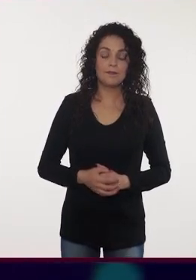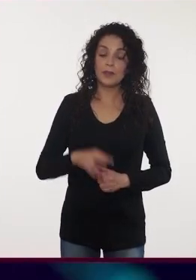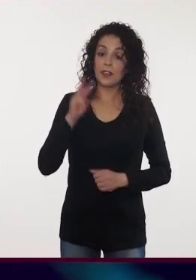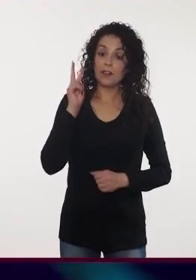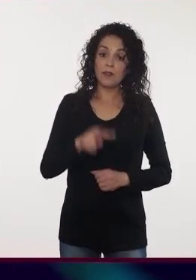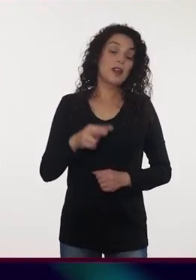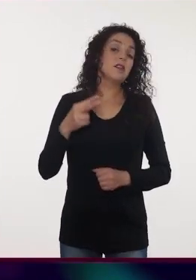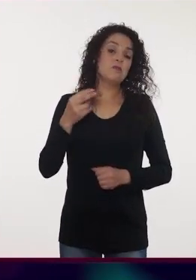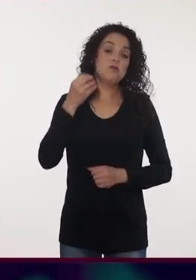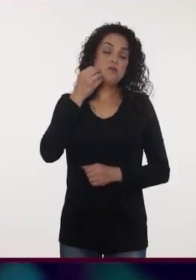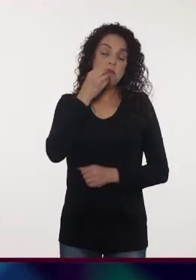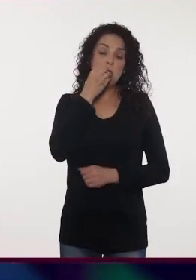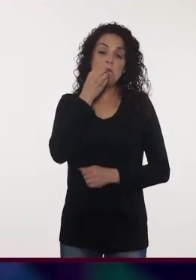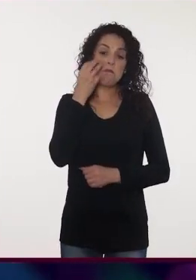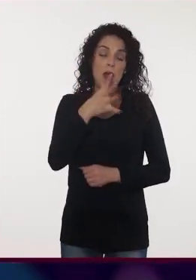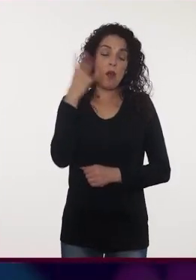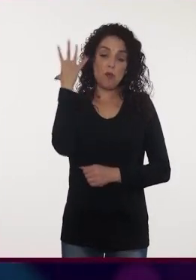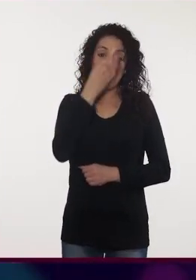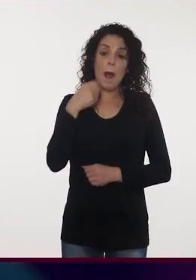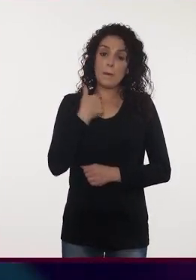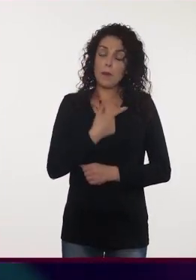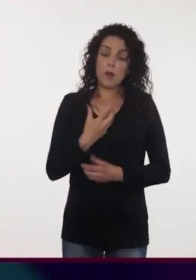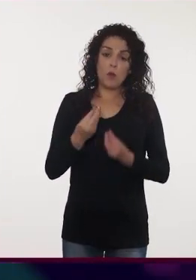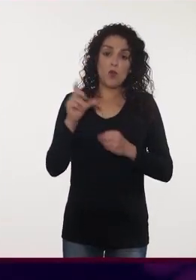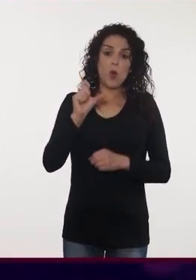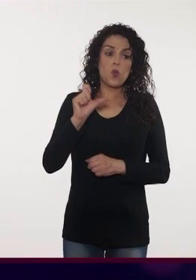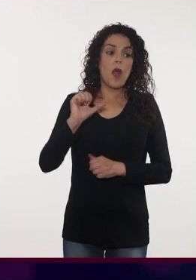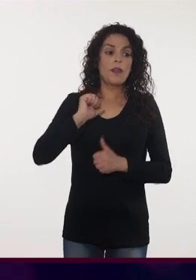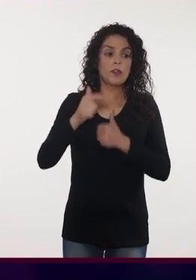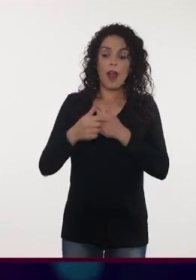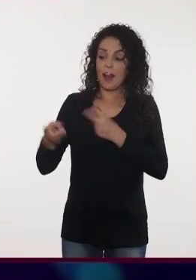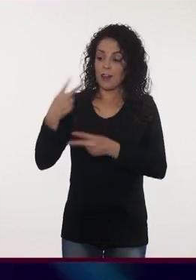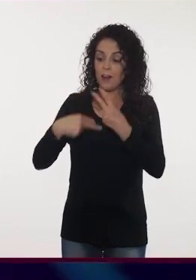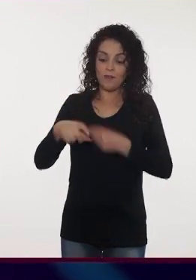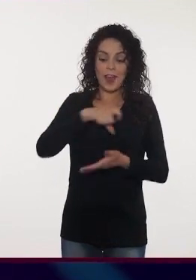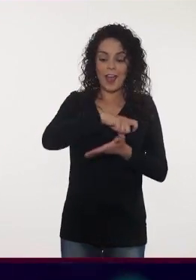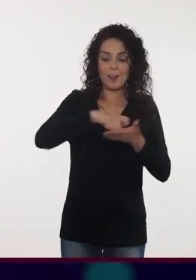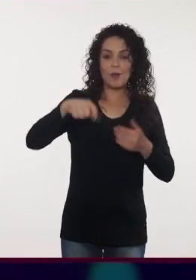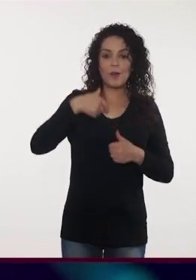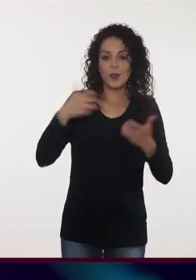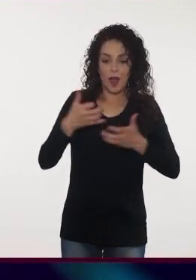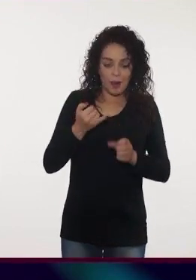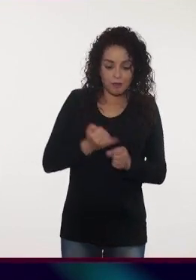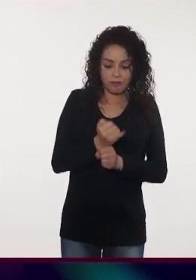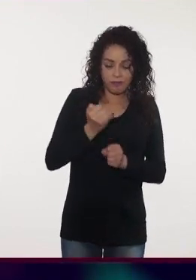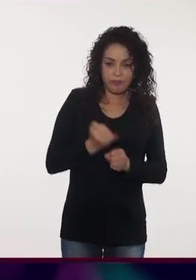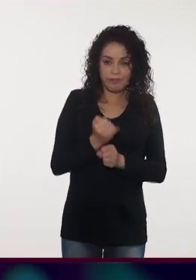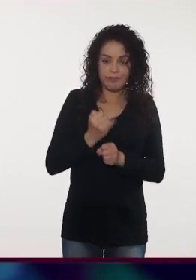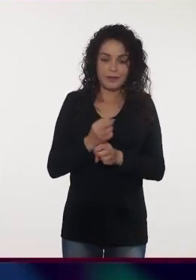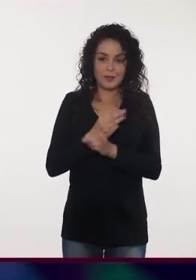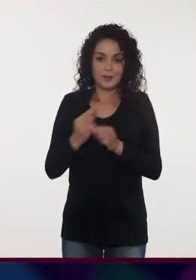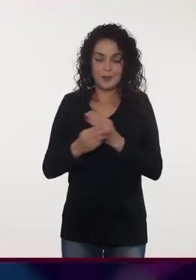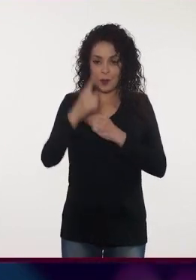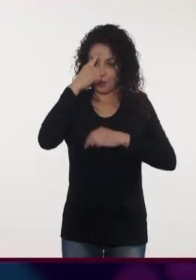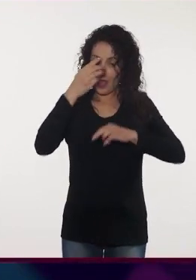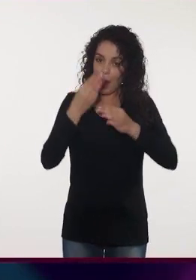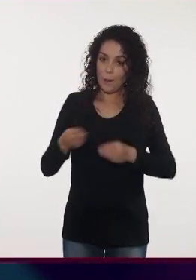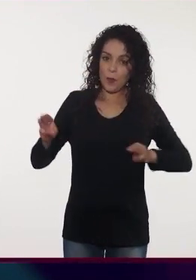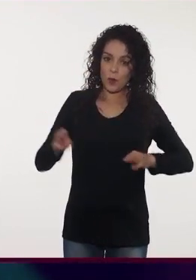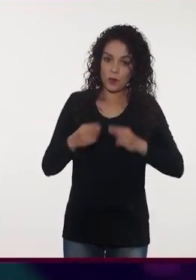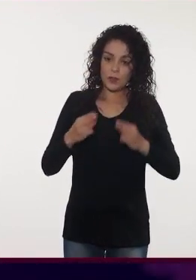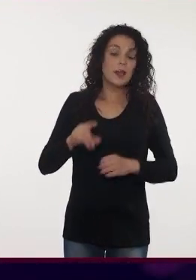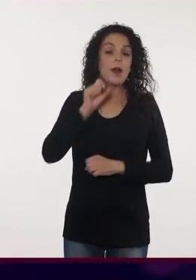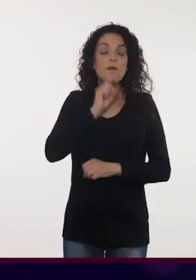muy bonito, ¿no? A mí me gusta mucho cuando alguien llega, me compra un instrumento, gente que incluso